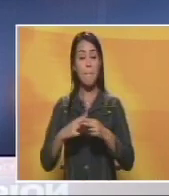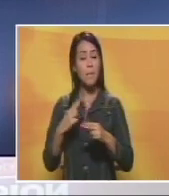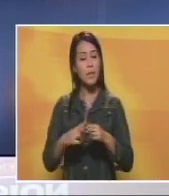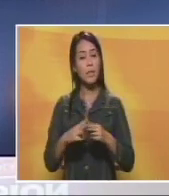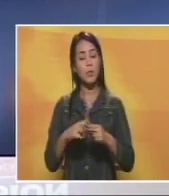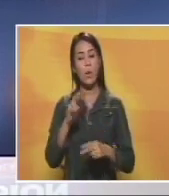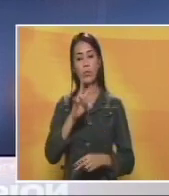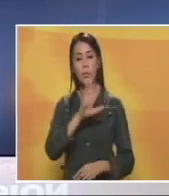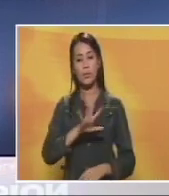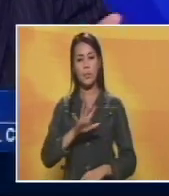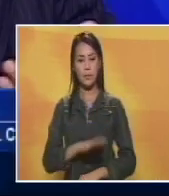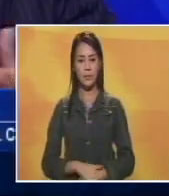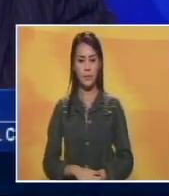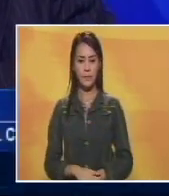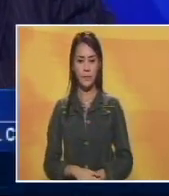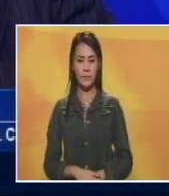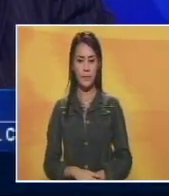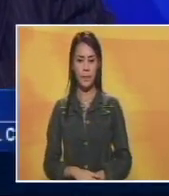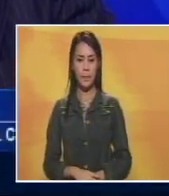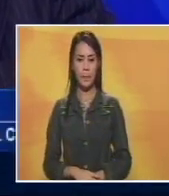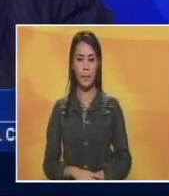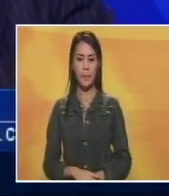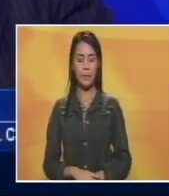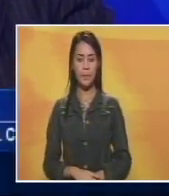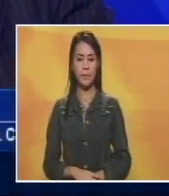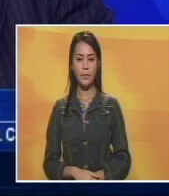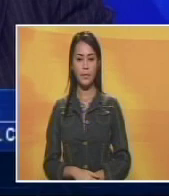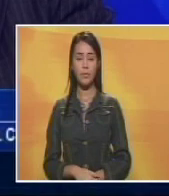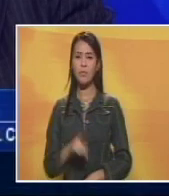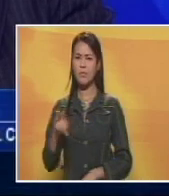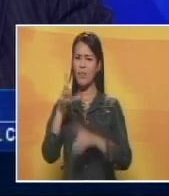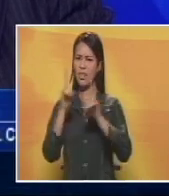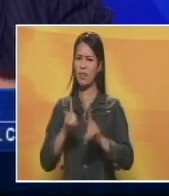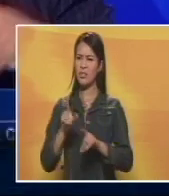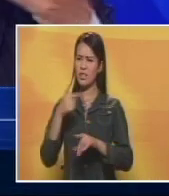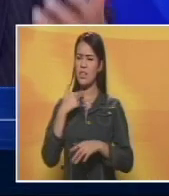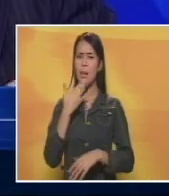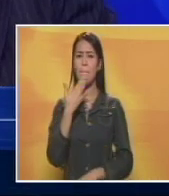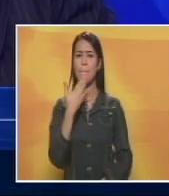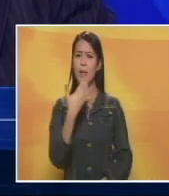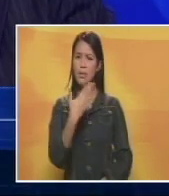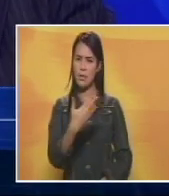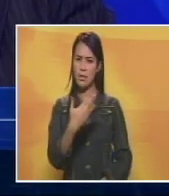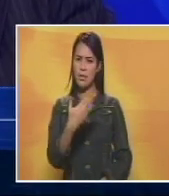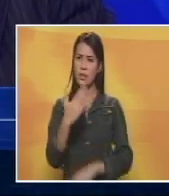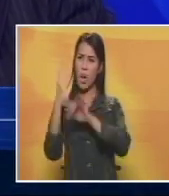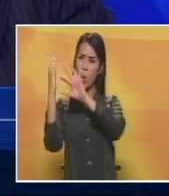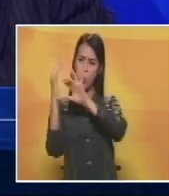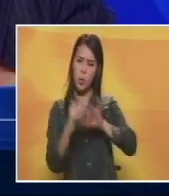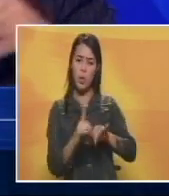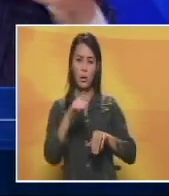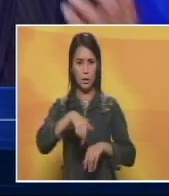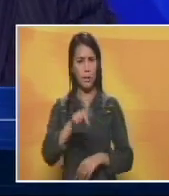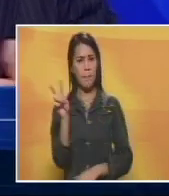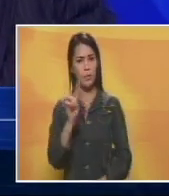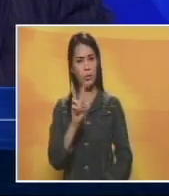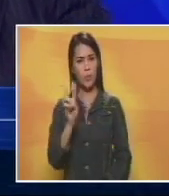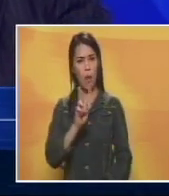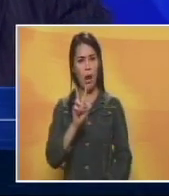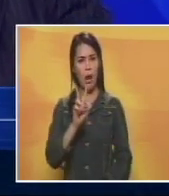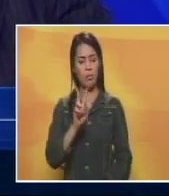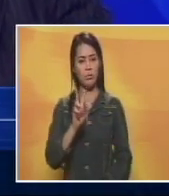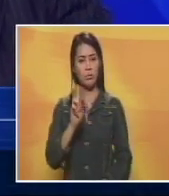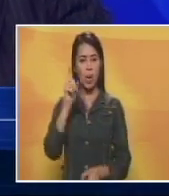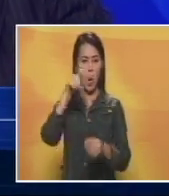toda la región. Llegar a ese extremo de solicitar que invadan a Venezuela, que